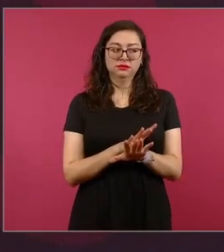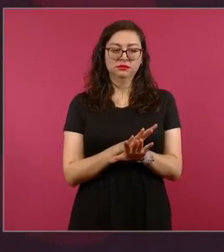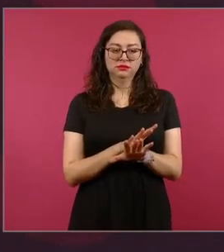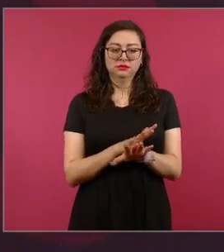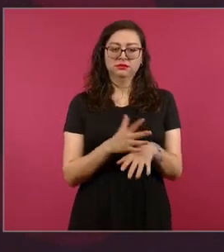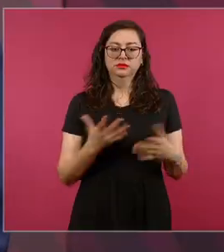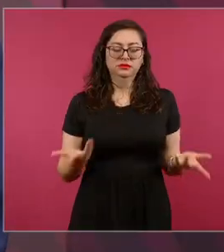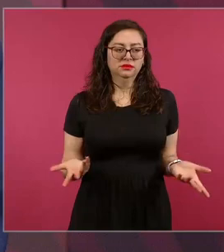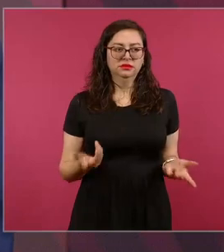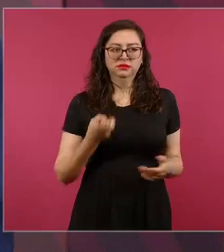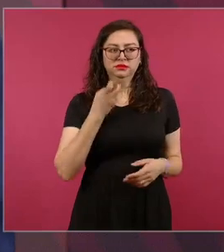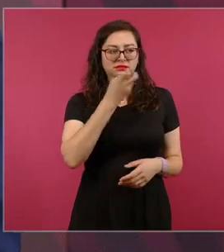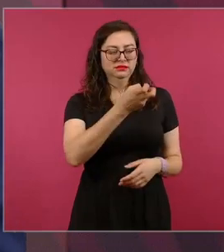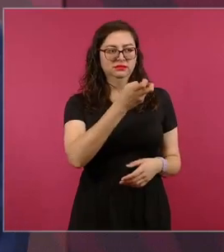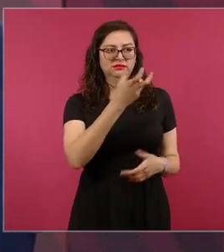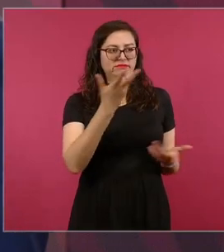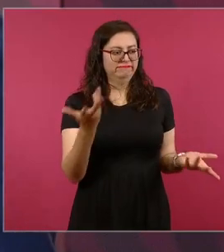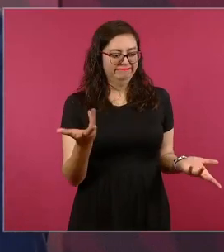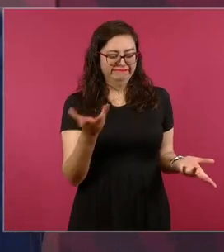les ayuda,